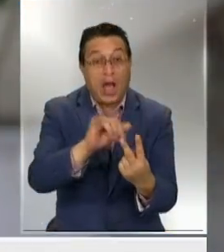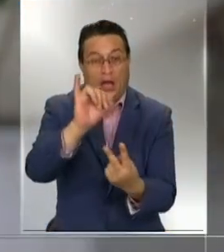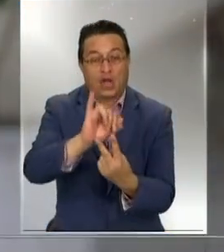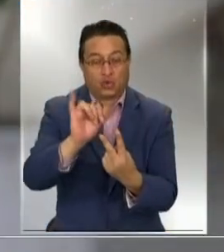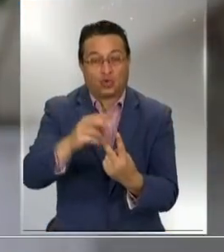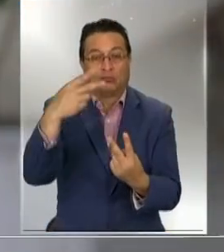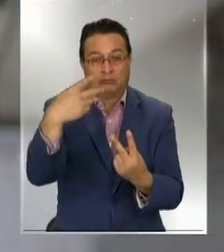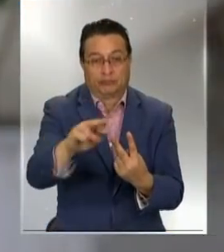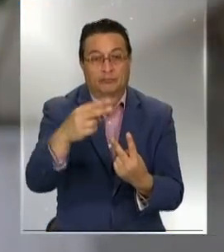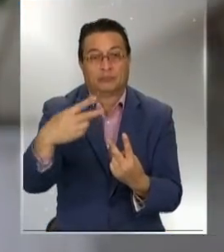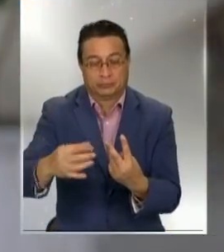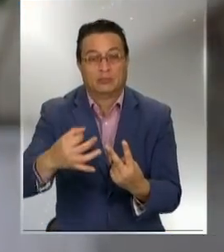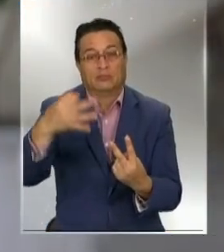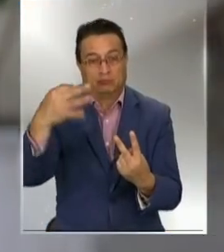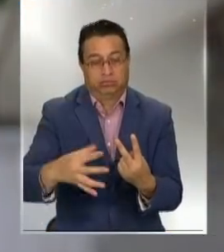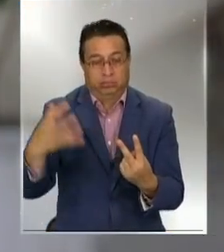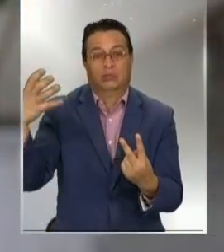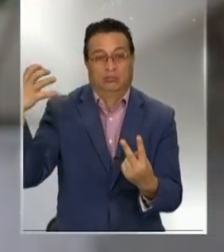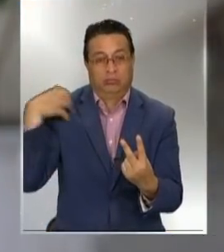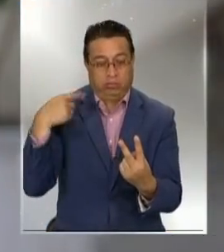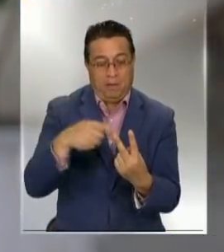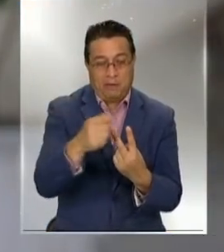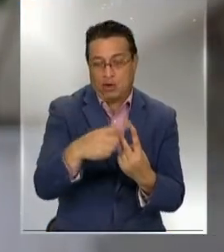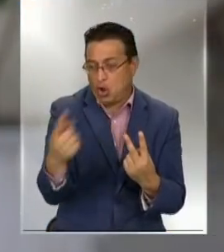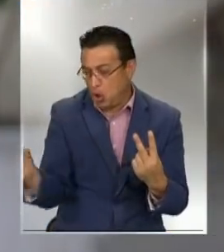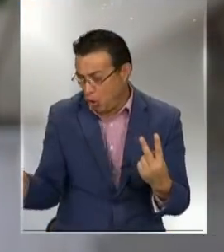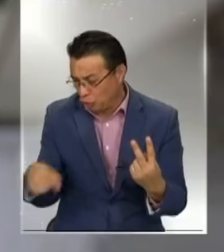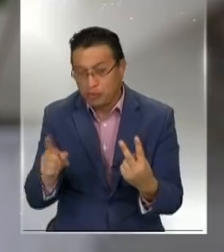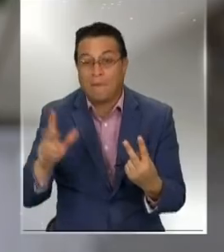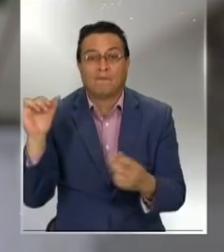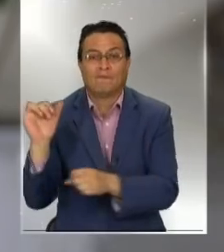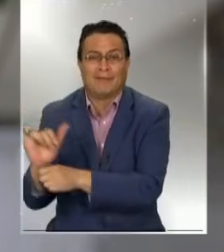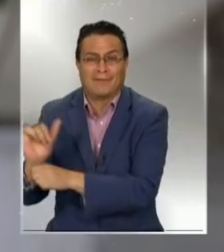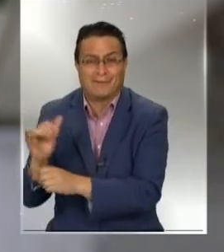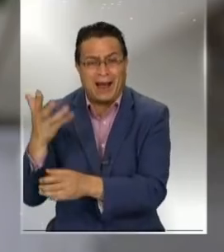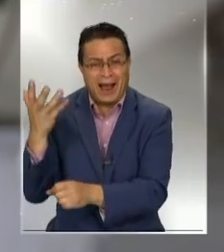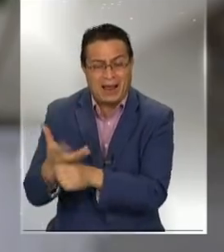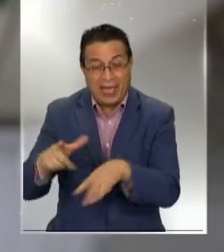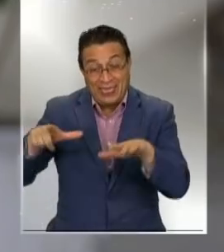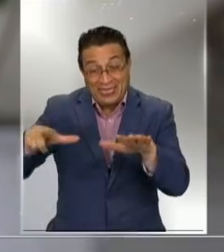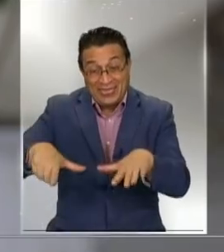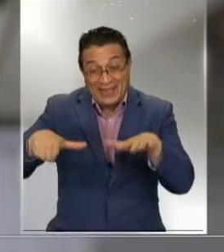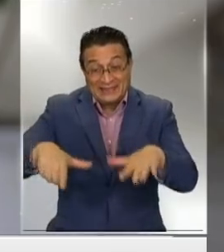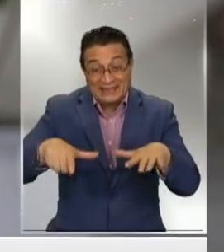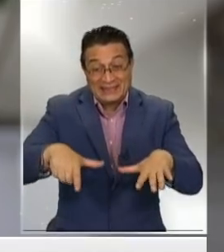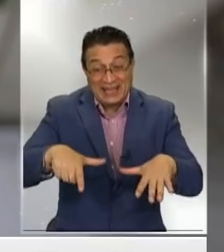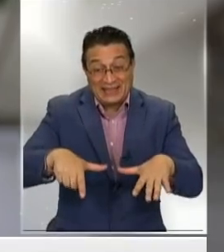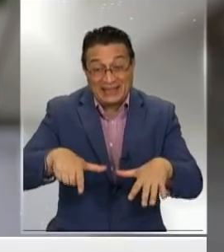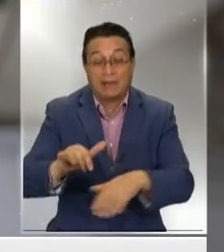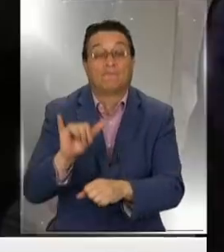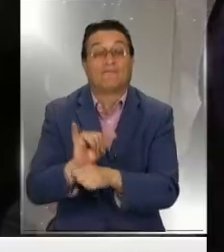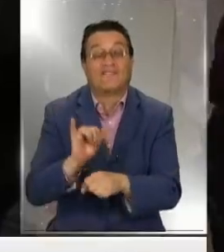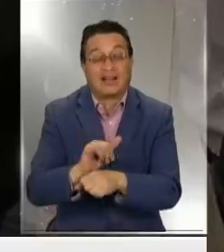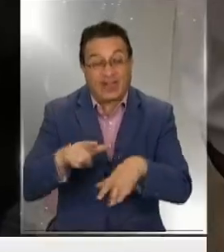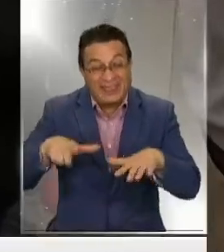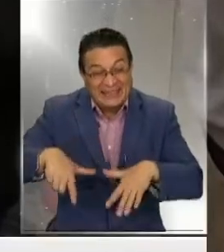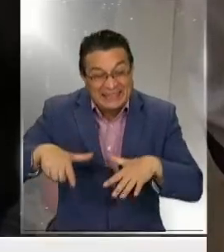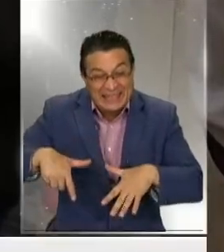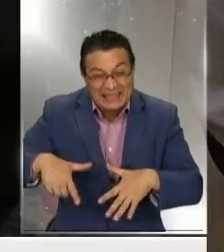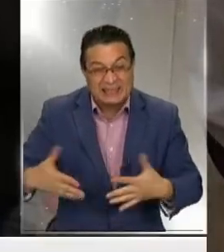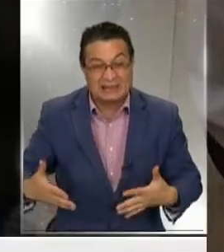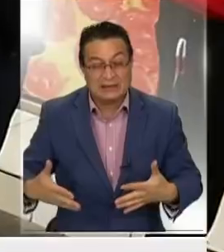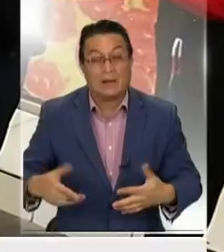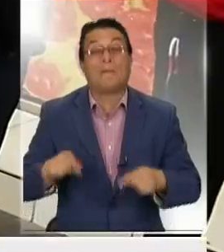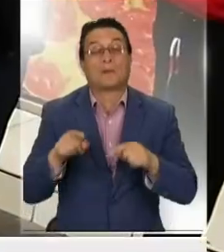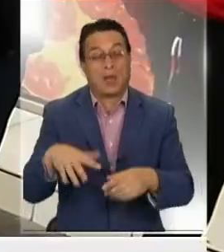instituciones que estaban a cargo del pago del 10% y 17 de ellos resultaron ser fraudulentos. Por eso es